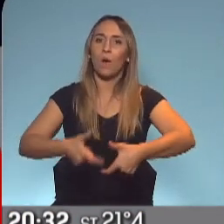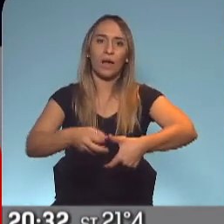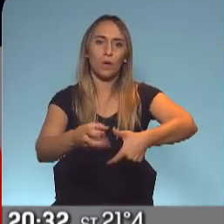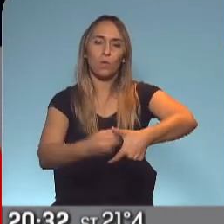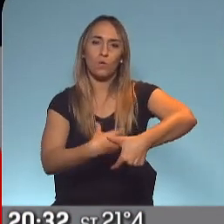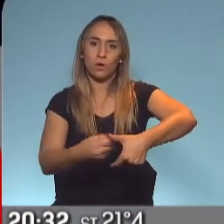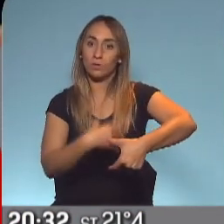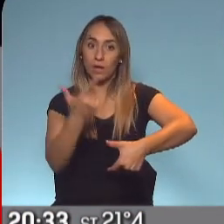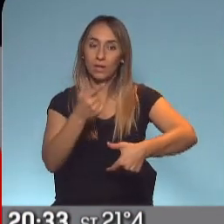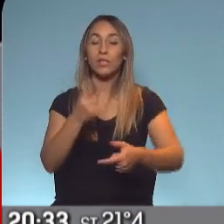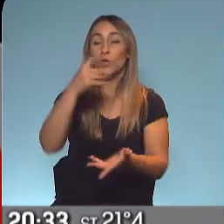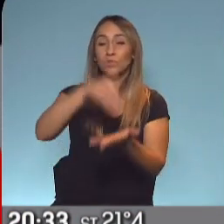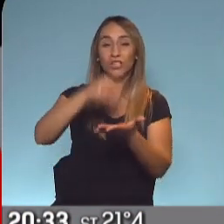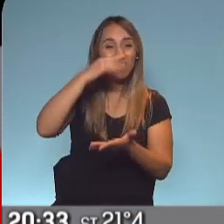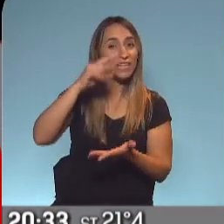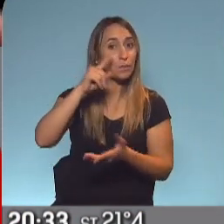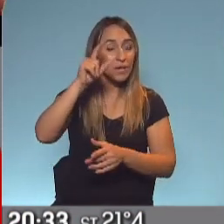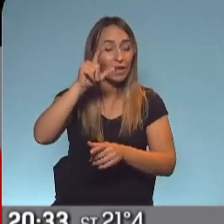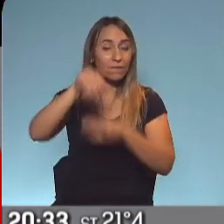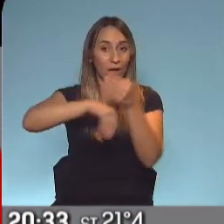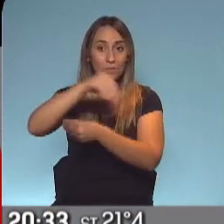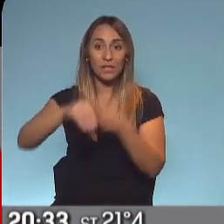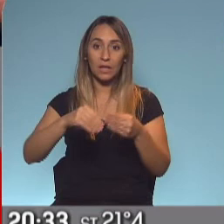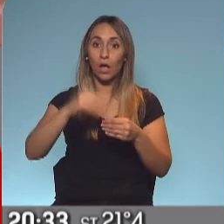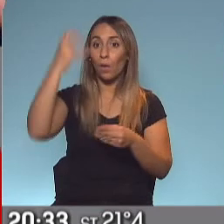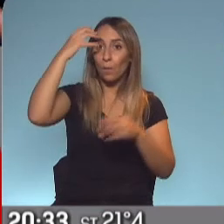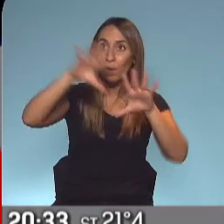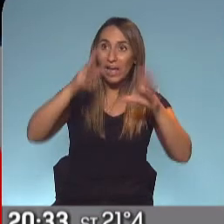1.700.000 familias en Argentina que no tienen un baño, que no tienen el núcleo húmedo. ¿Cuánto?